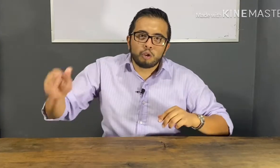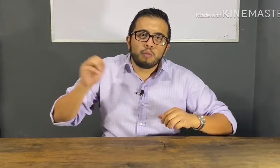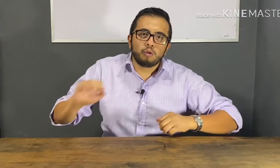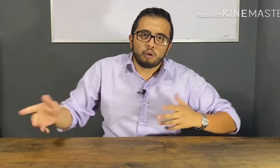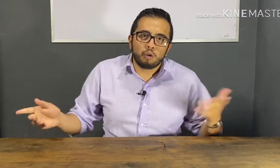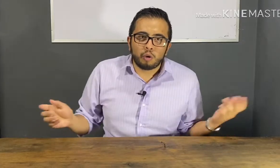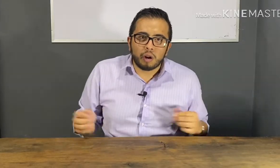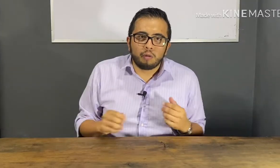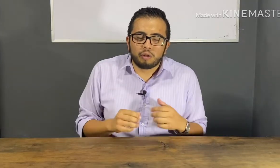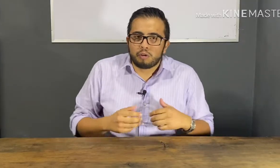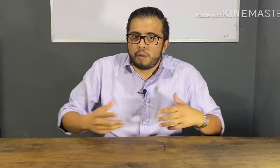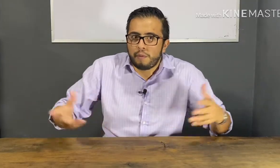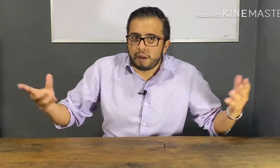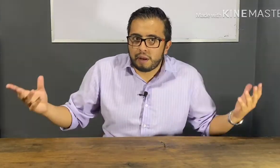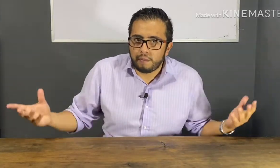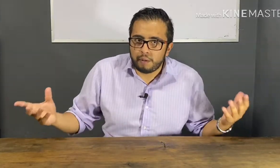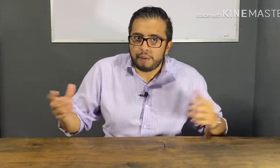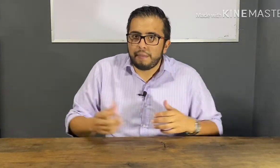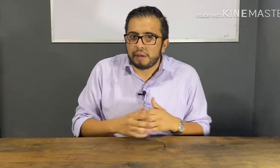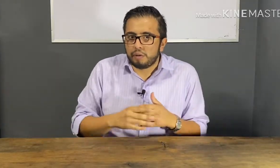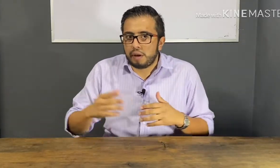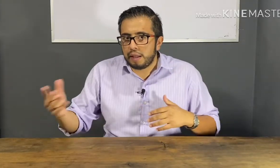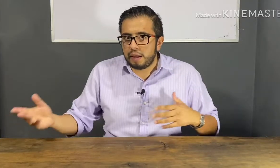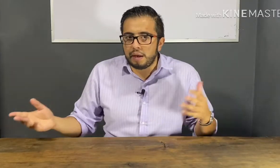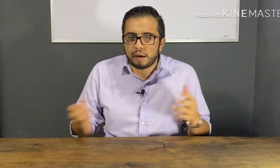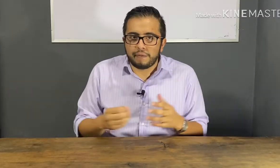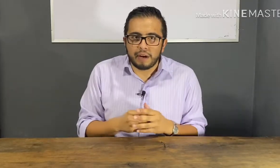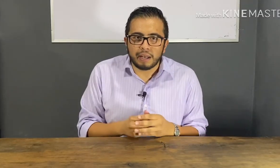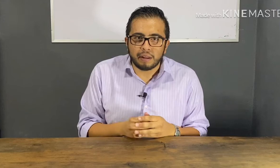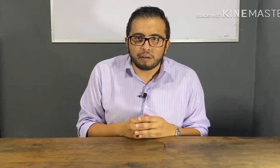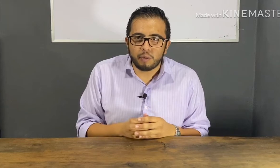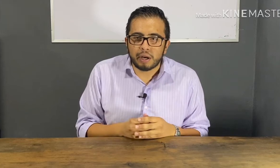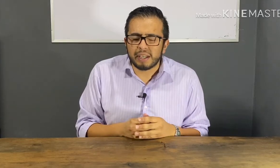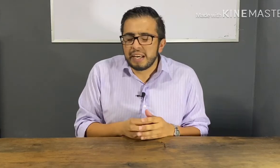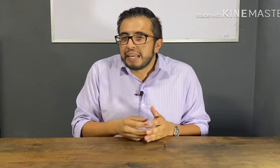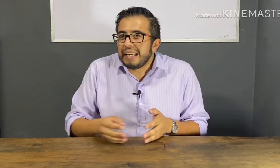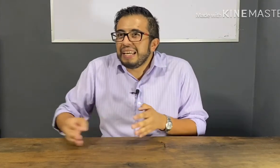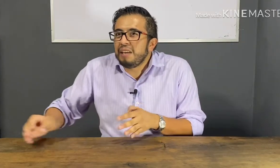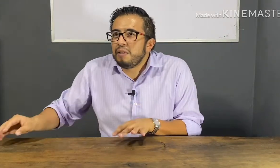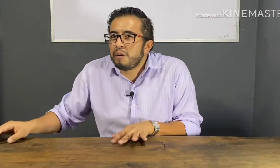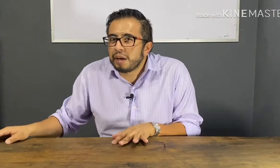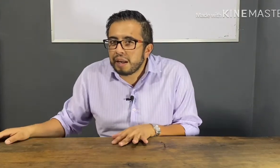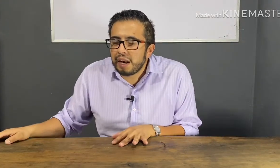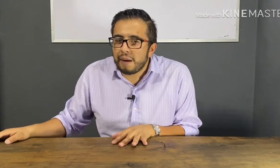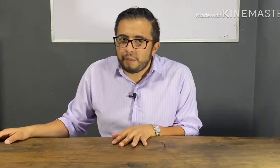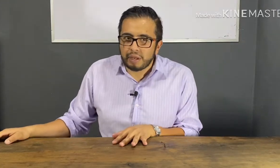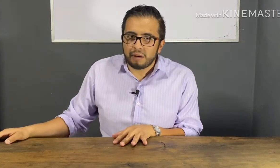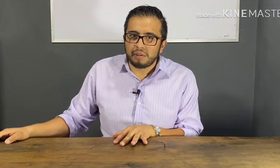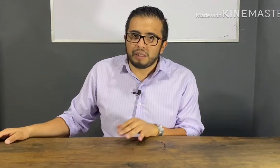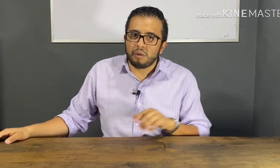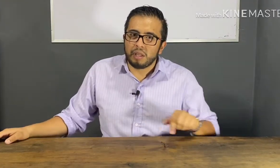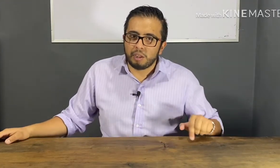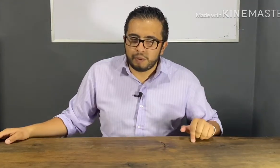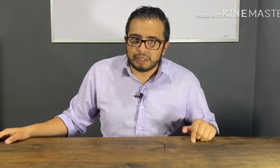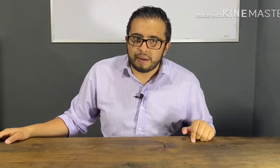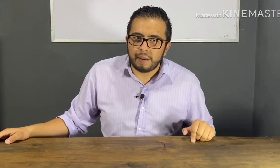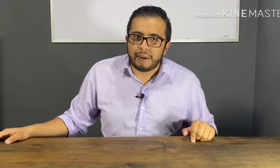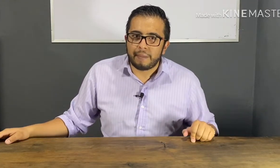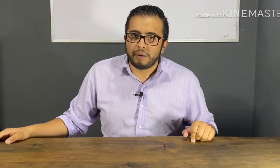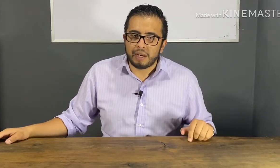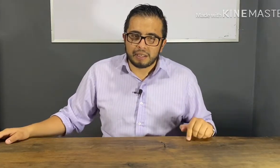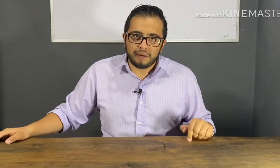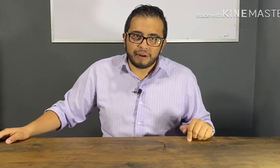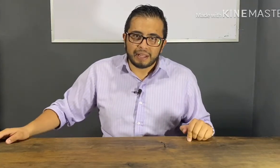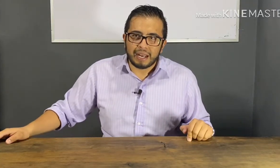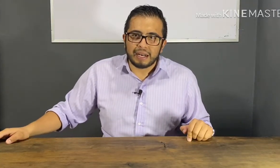invirtiendo mucho en otros recursos, como por ejemplo Pemex o la refinería de Dos Bocas, y no querer apoyar un sector indispensable